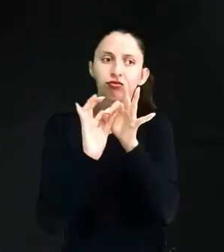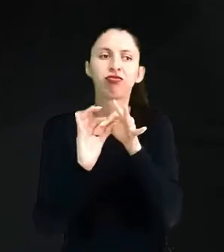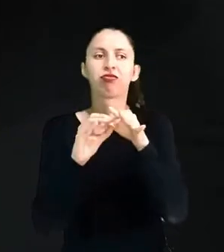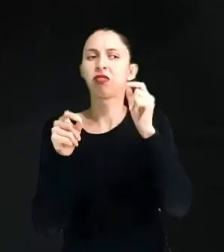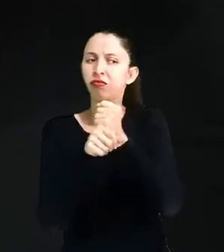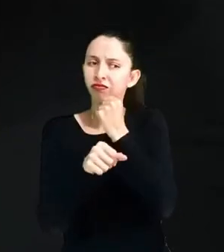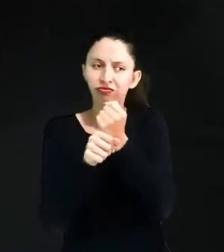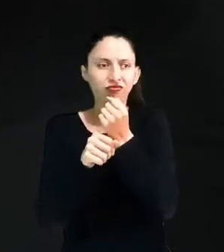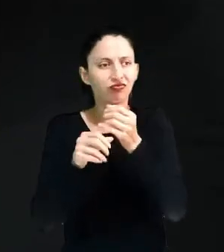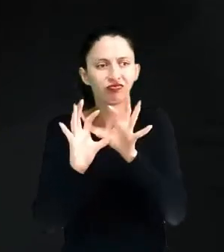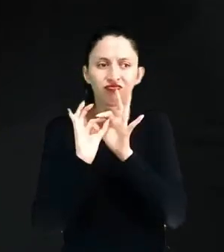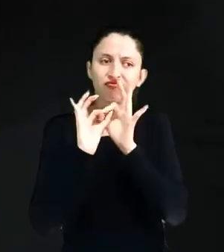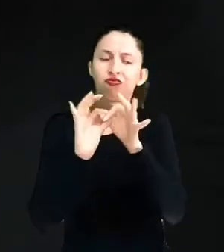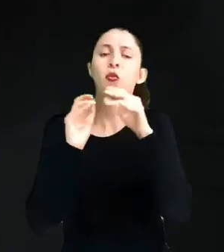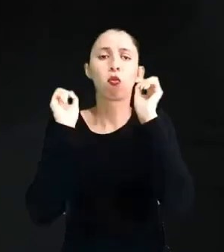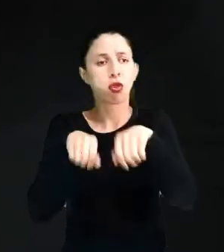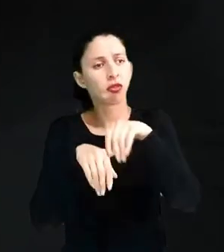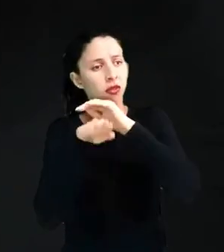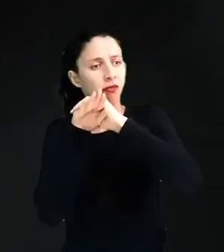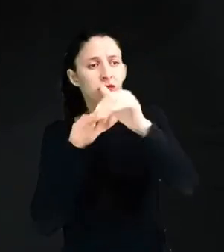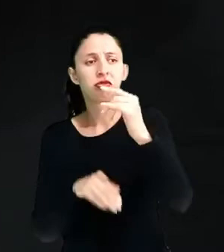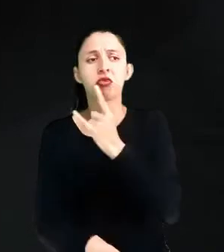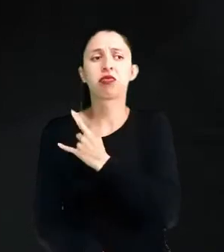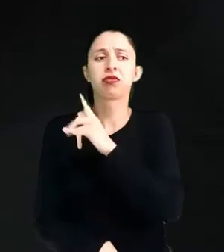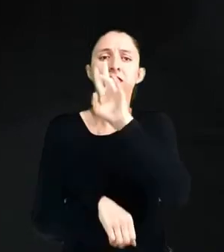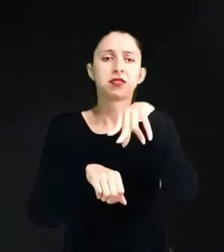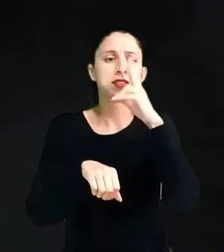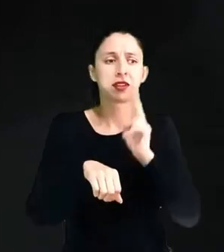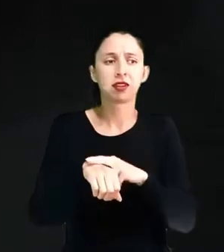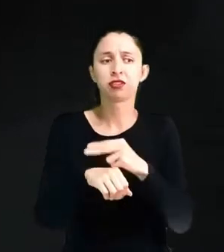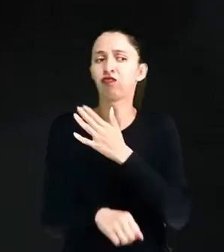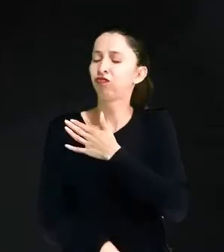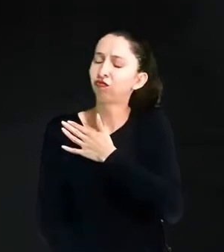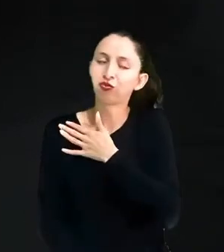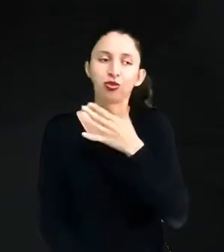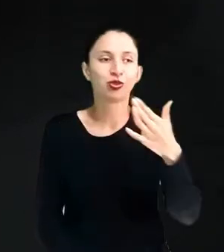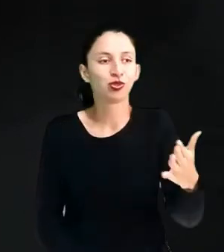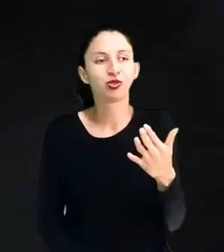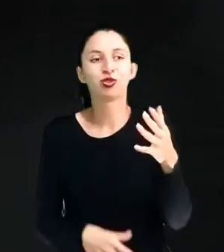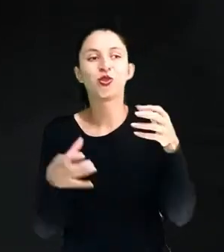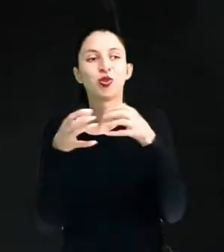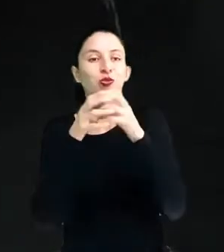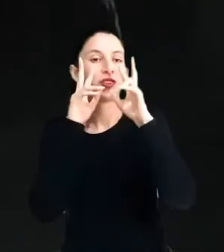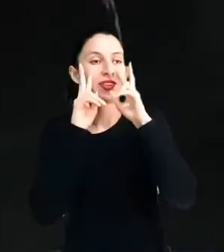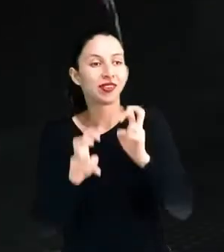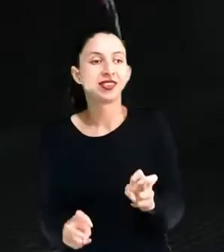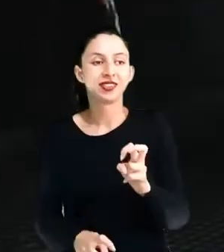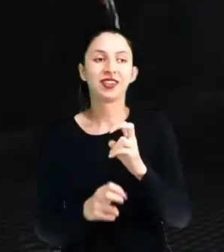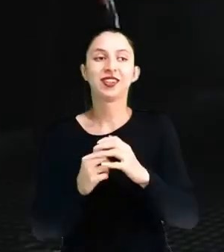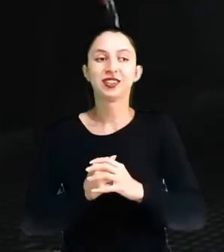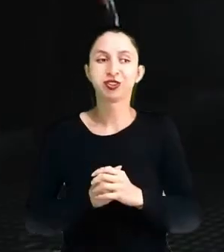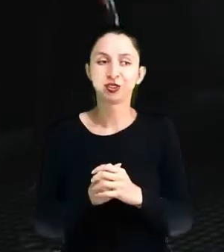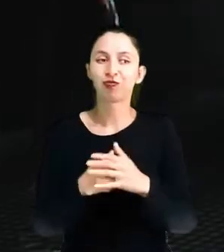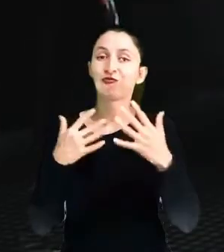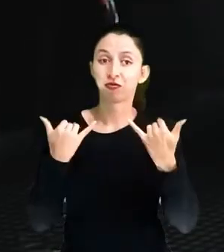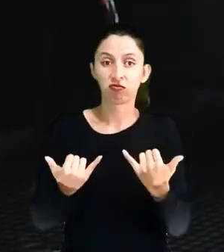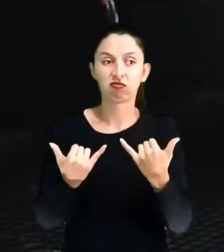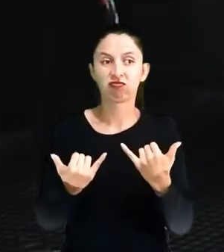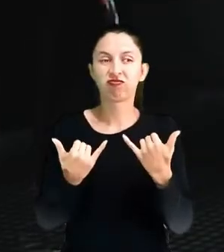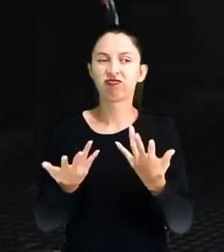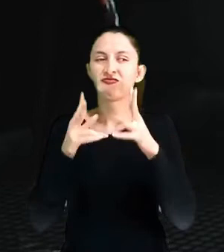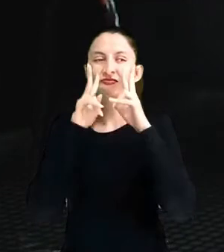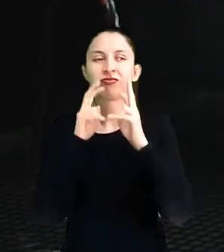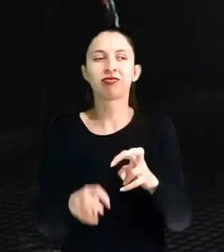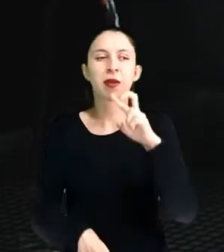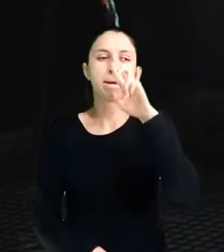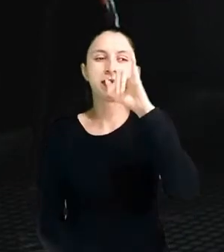trabajos interdisciplinarios, y la invitación es que podemos hacerlo. La Universidad de Nariño está presta a través de los grupos de investigación. El